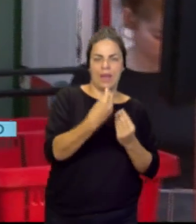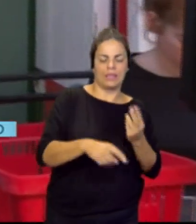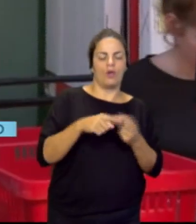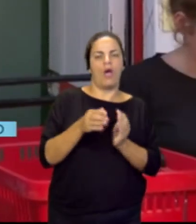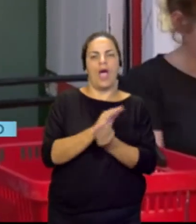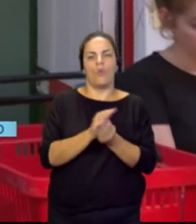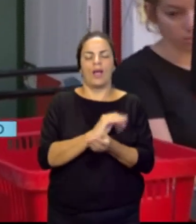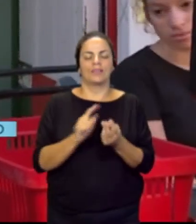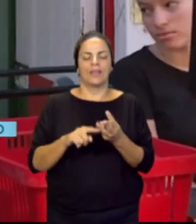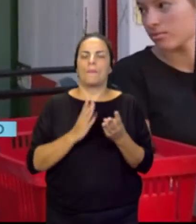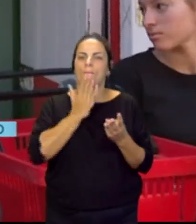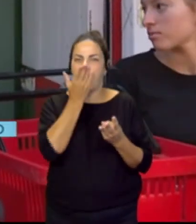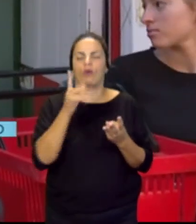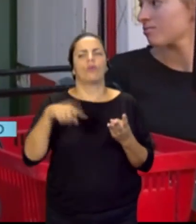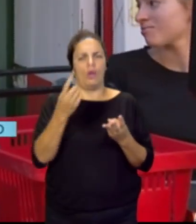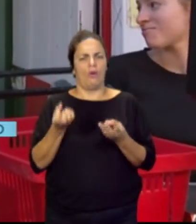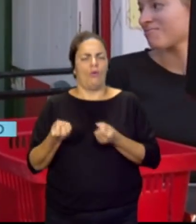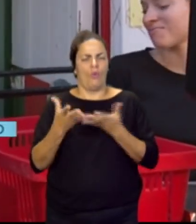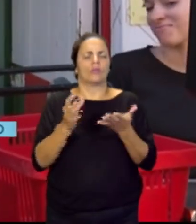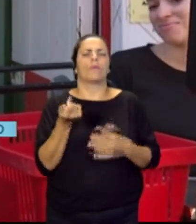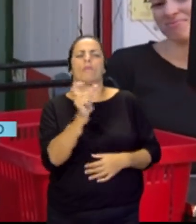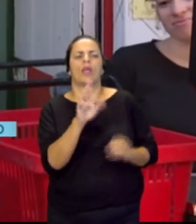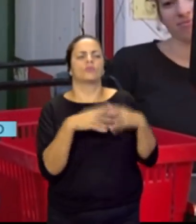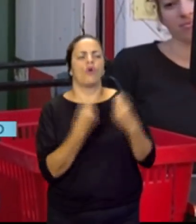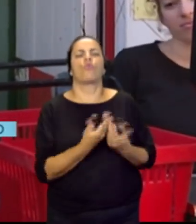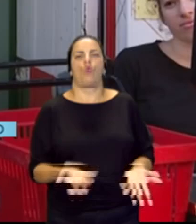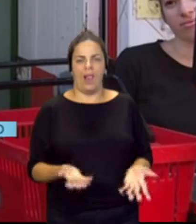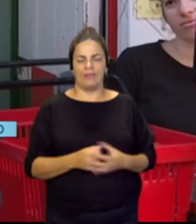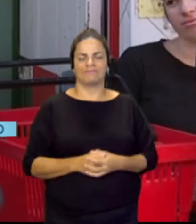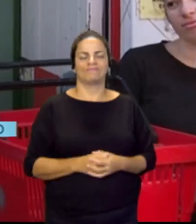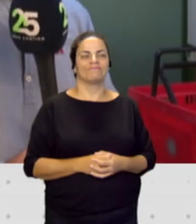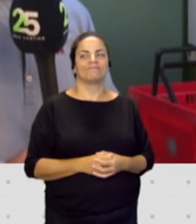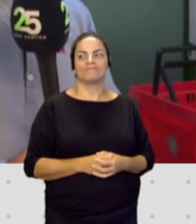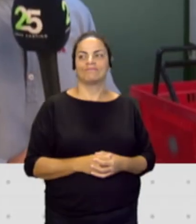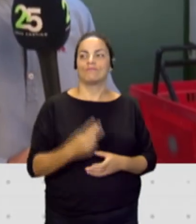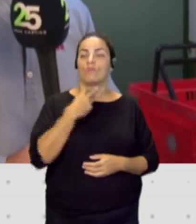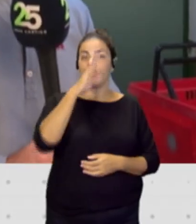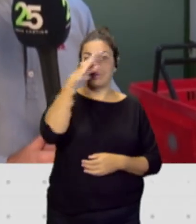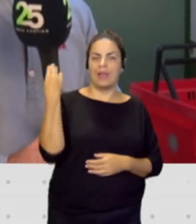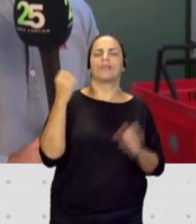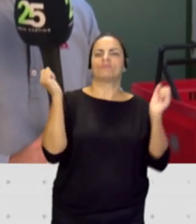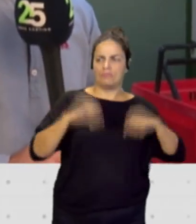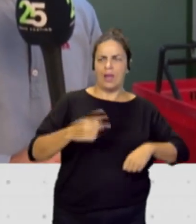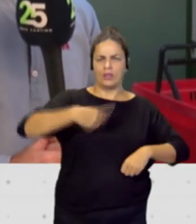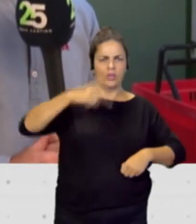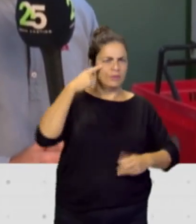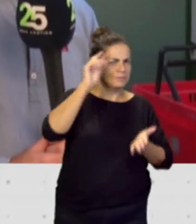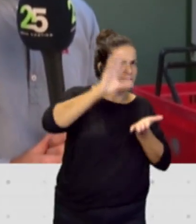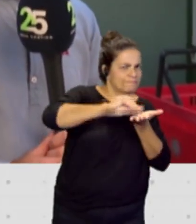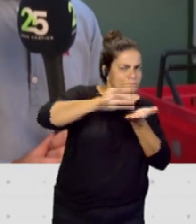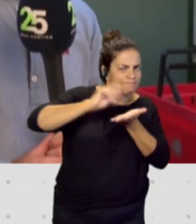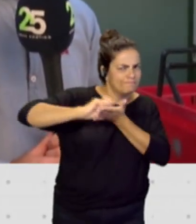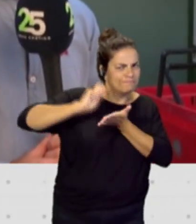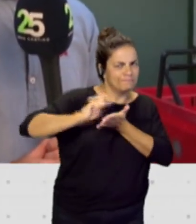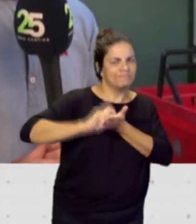después les cuento cuánto sale Esto vale de acuerdo Aquí estamos tomando muy buena nota eh estamos aquí